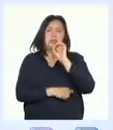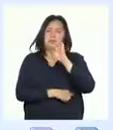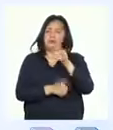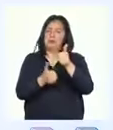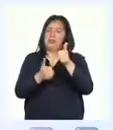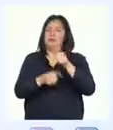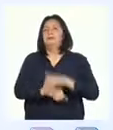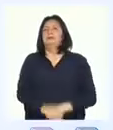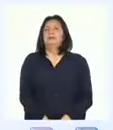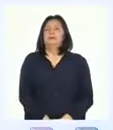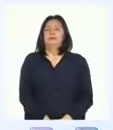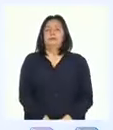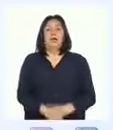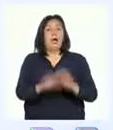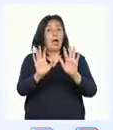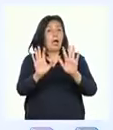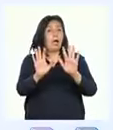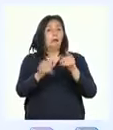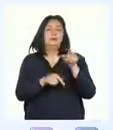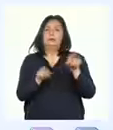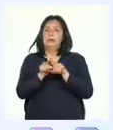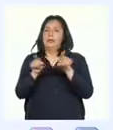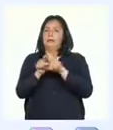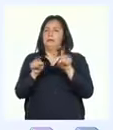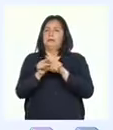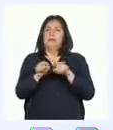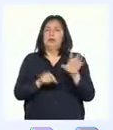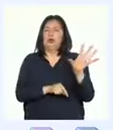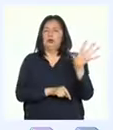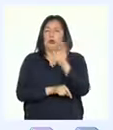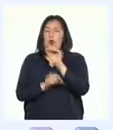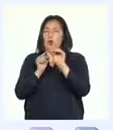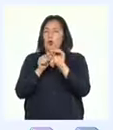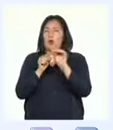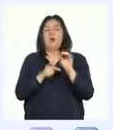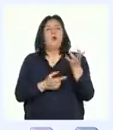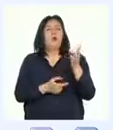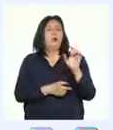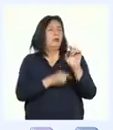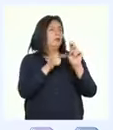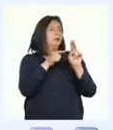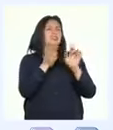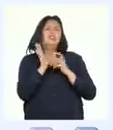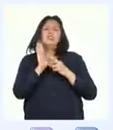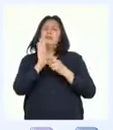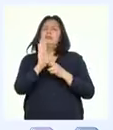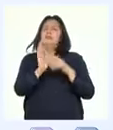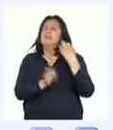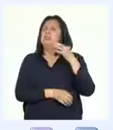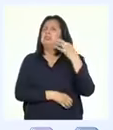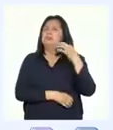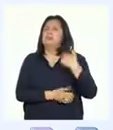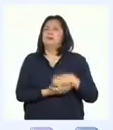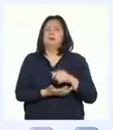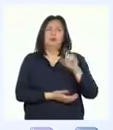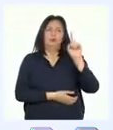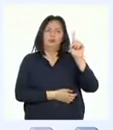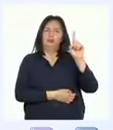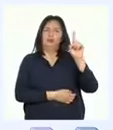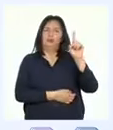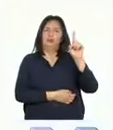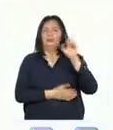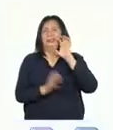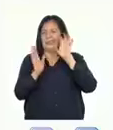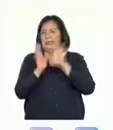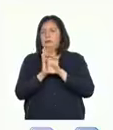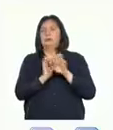Patti. Nota además que la totalidad o unidad se representa siempre con el número 1.